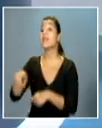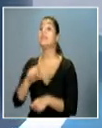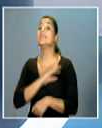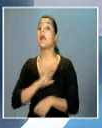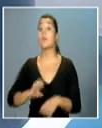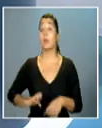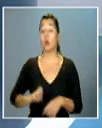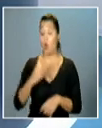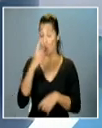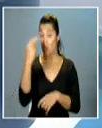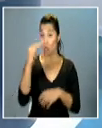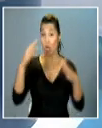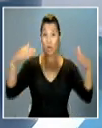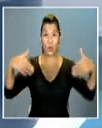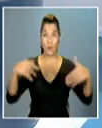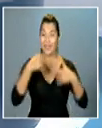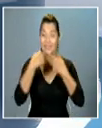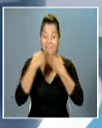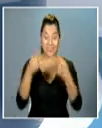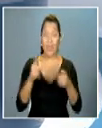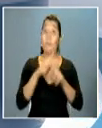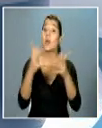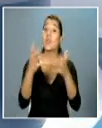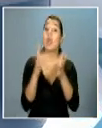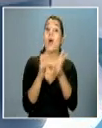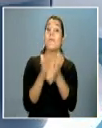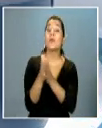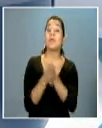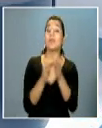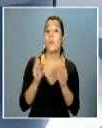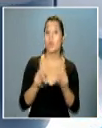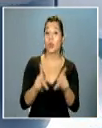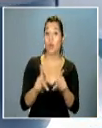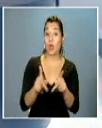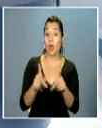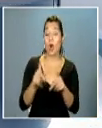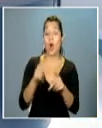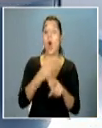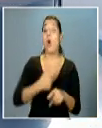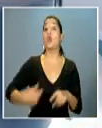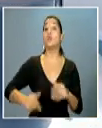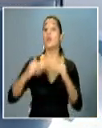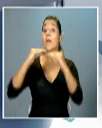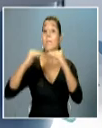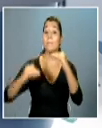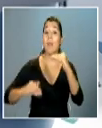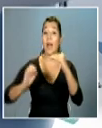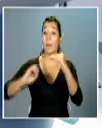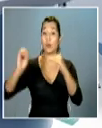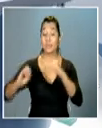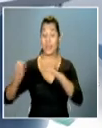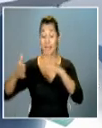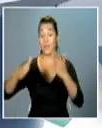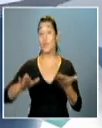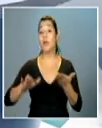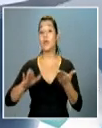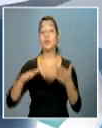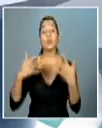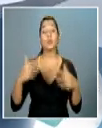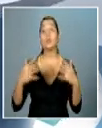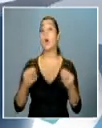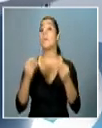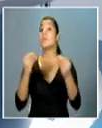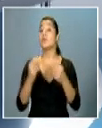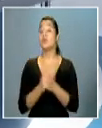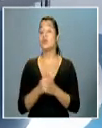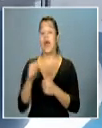una noticia que no se ha dicho, pero yo quiero aprovechar esta oportunidad. Honduras está bajando la tasa de homicidios casi que en un porcentaje que inaudito. O sea,